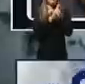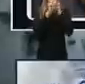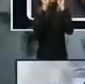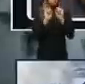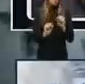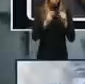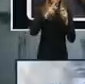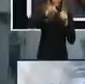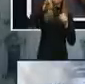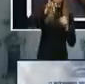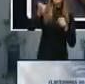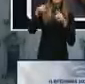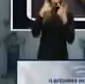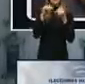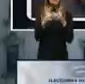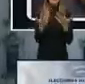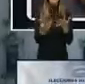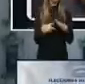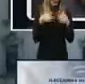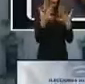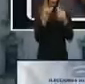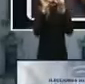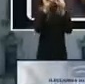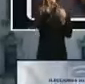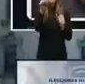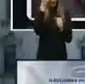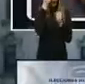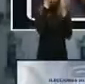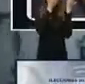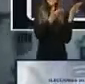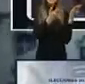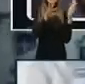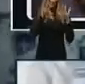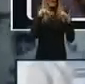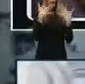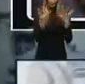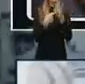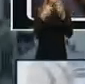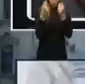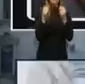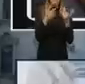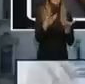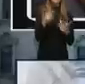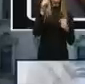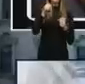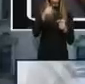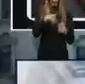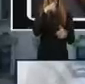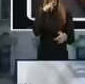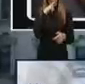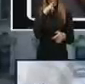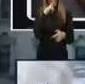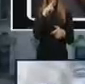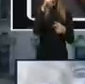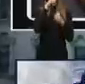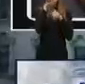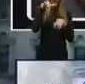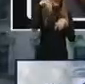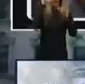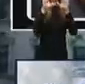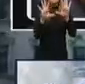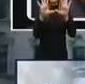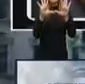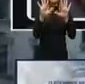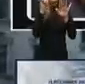este punto. Seguimos viendo todo lo que está pasando acá en el obelisco, en la zona 10, esta